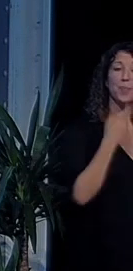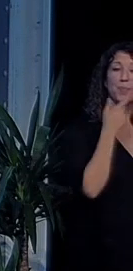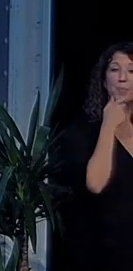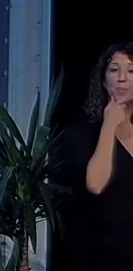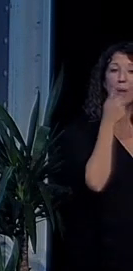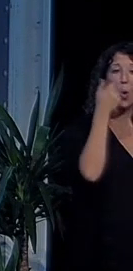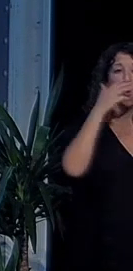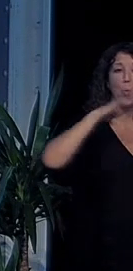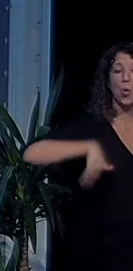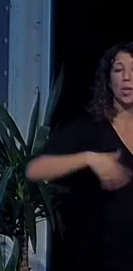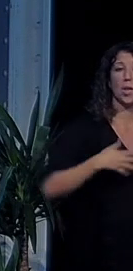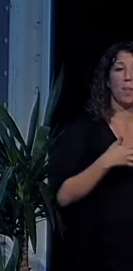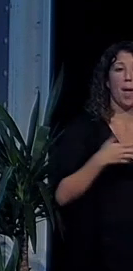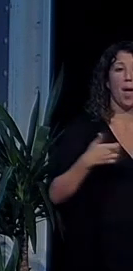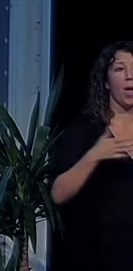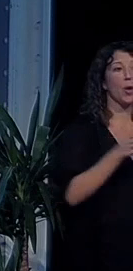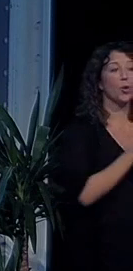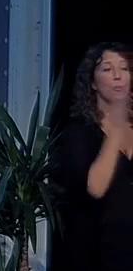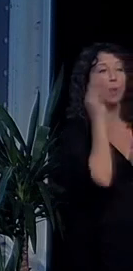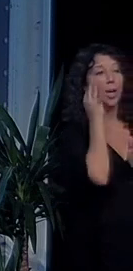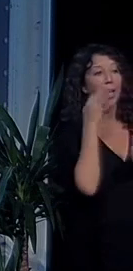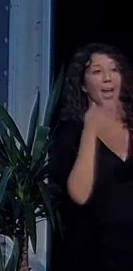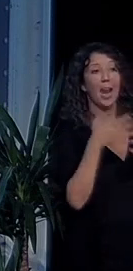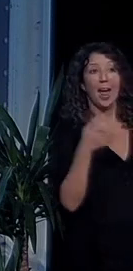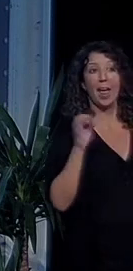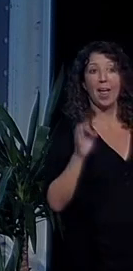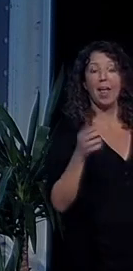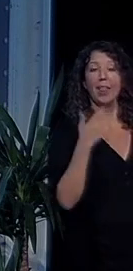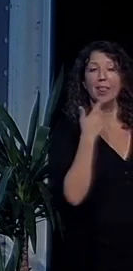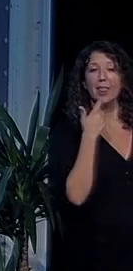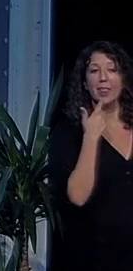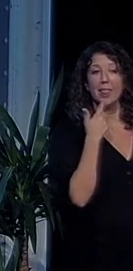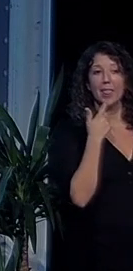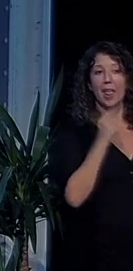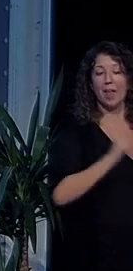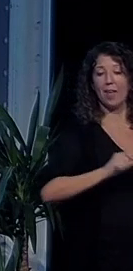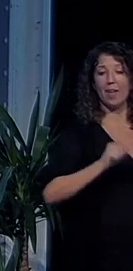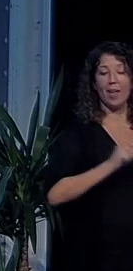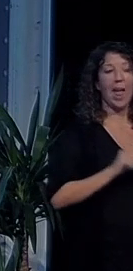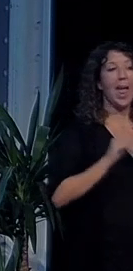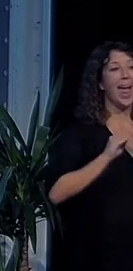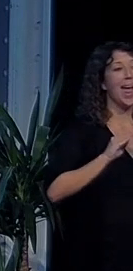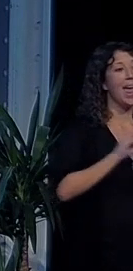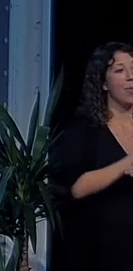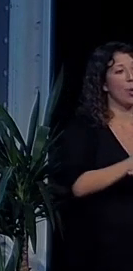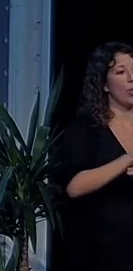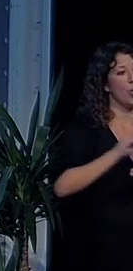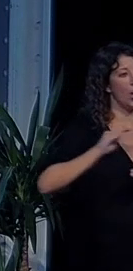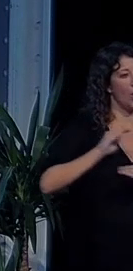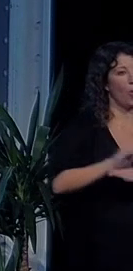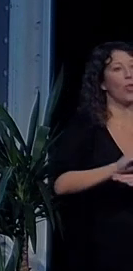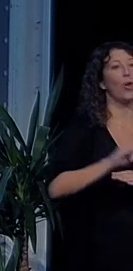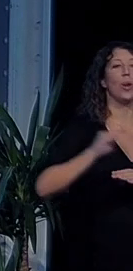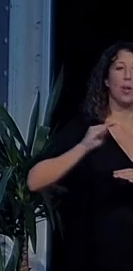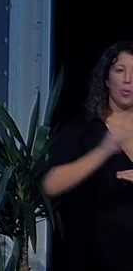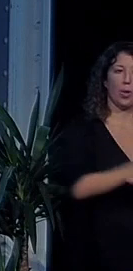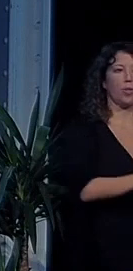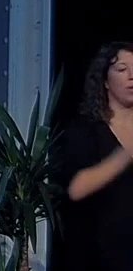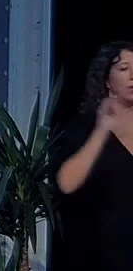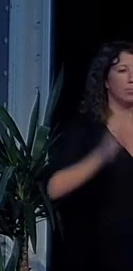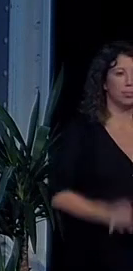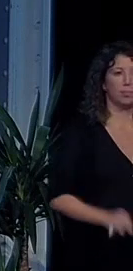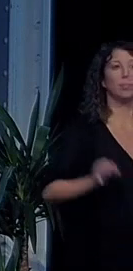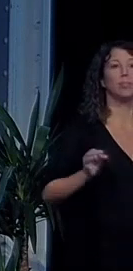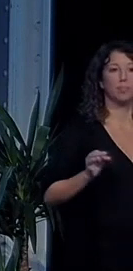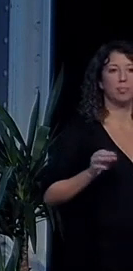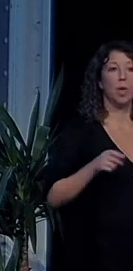la última de la última compañera que ha hablado, que realmente creo que lo he anotado, la educación. Educación, educación, educación, que se